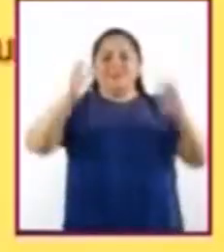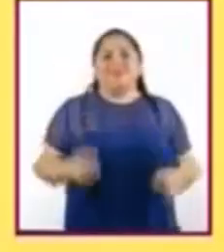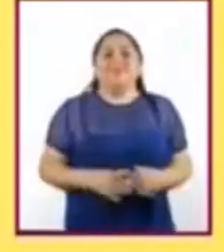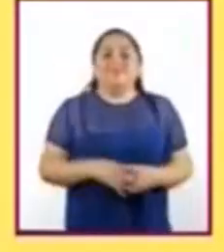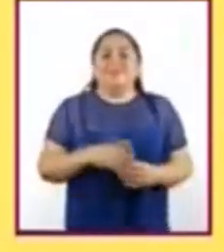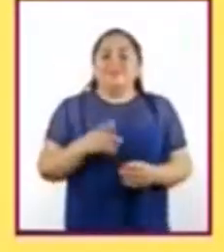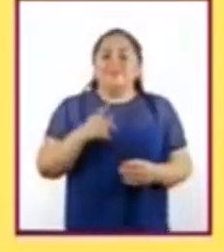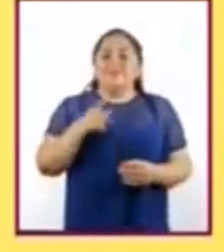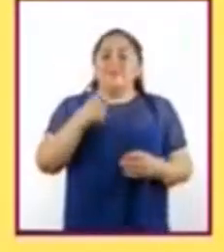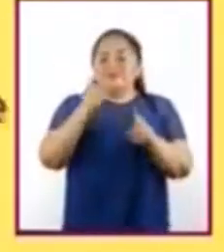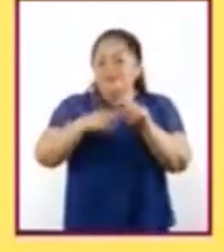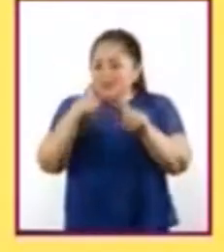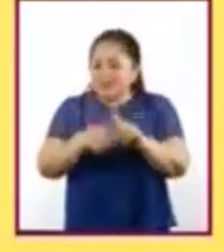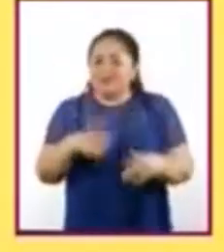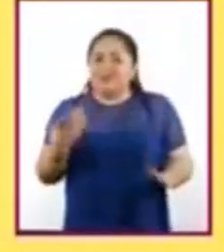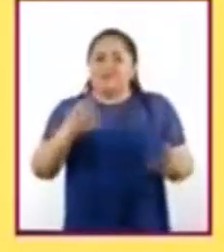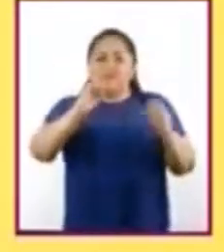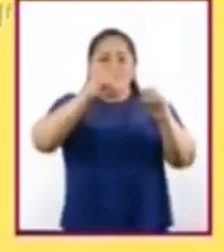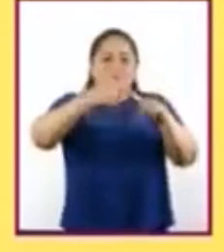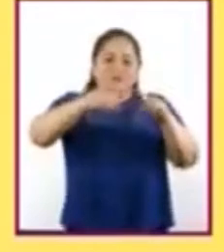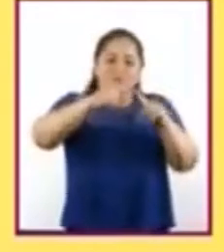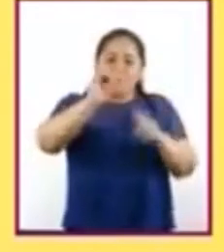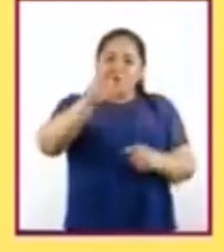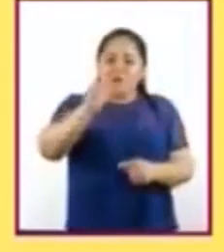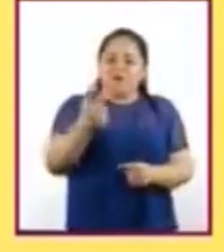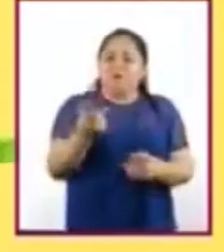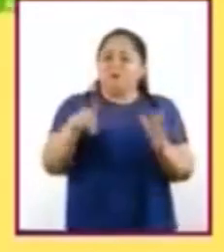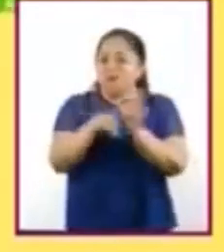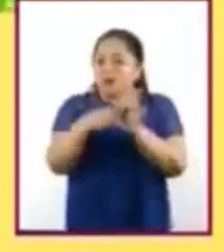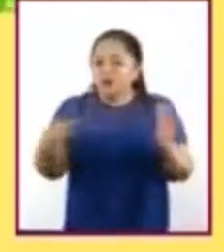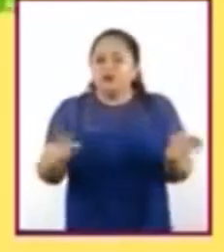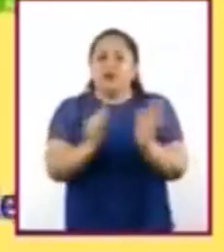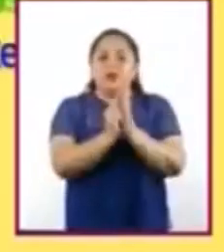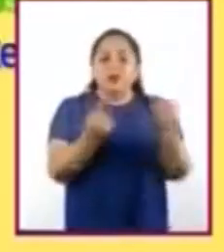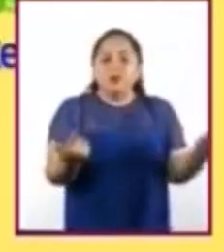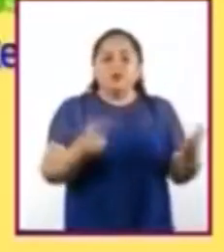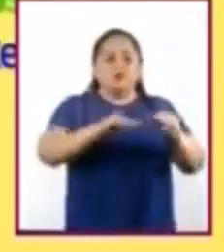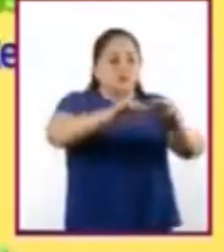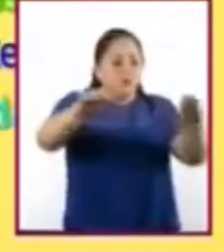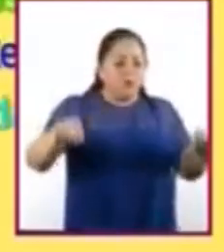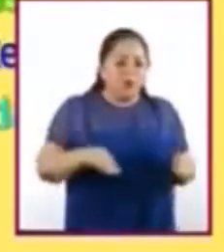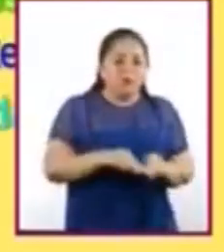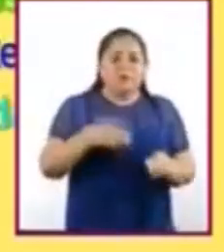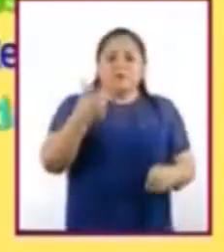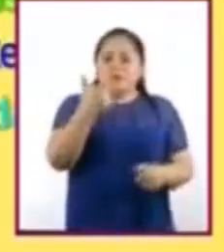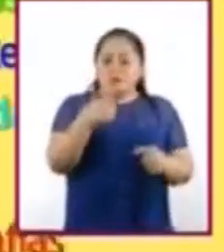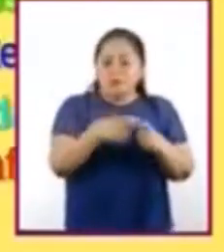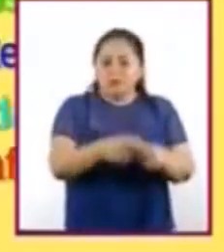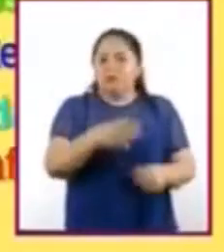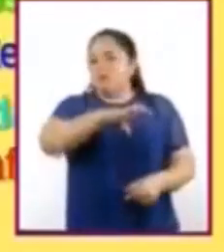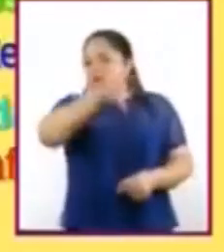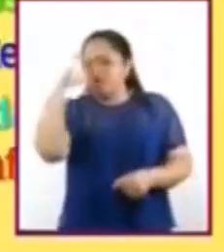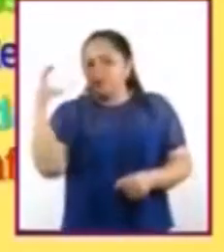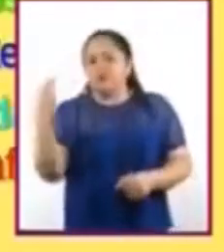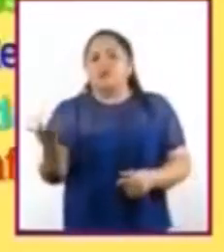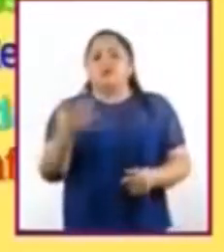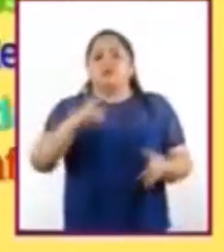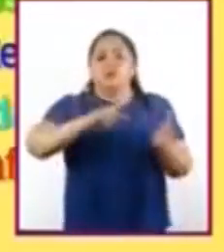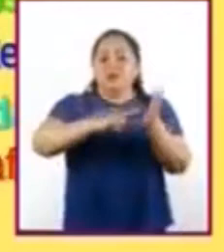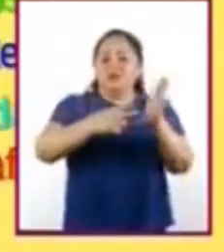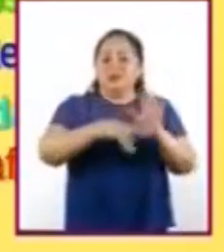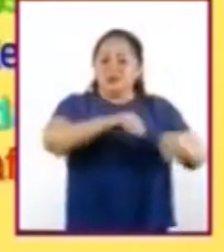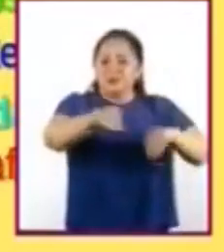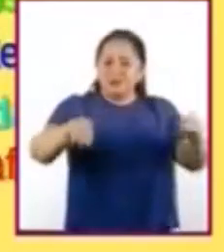escritos, caricaturas, obras de arte, periódicos, libros, muebles, monedas, fotografías,